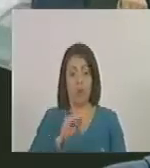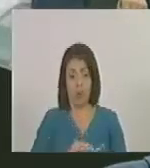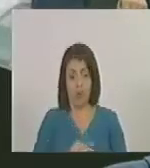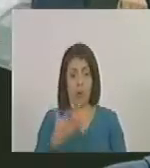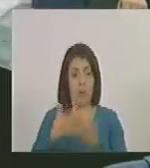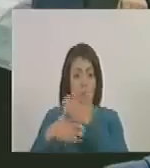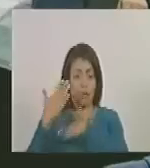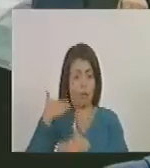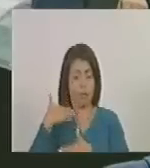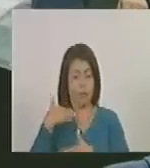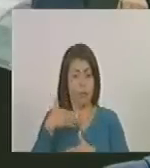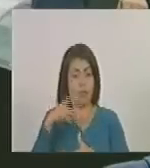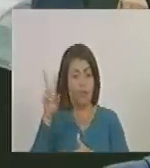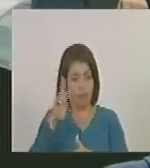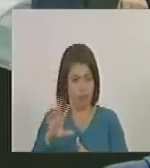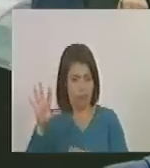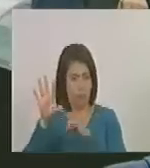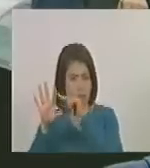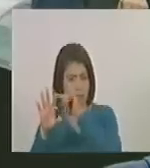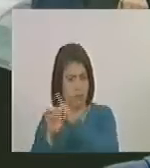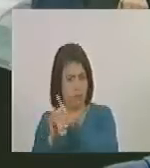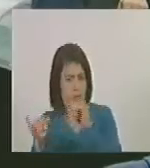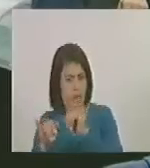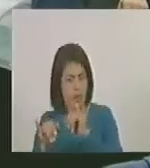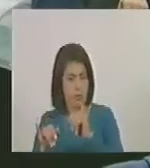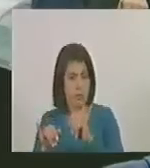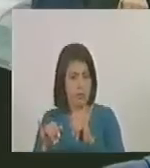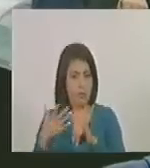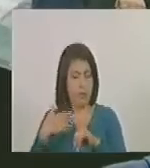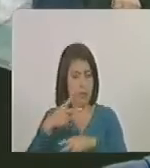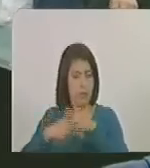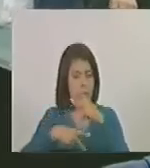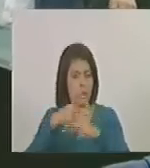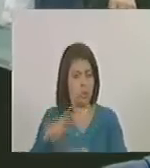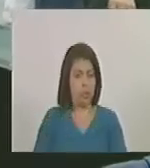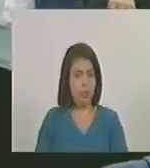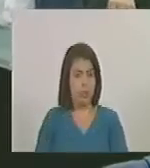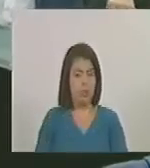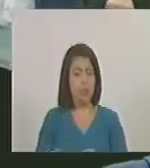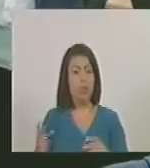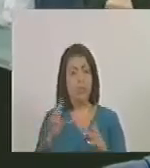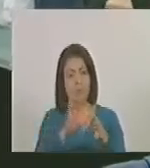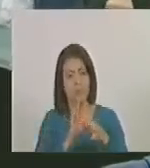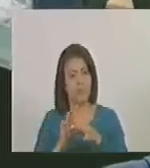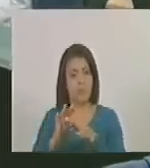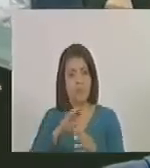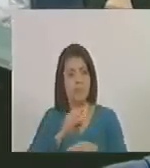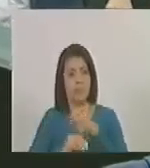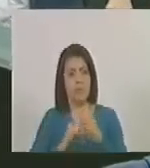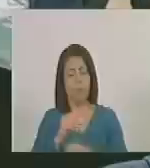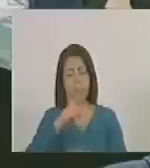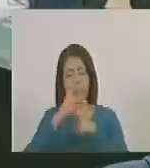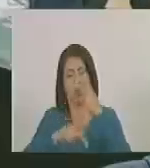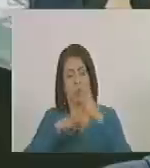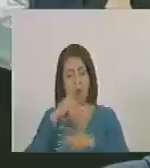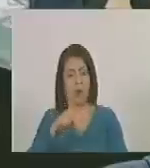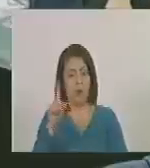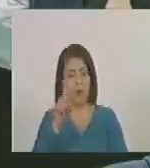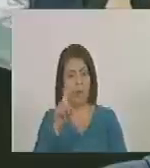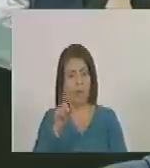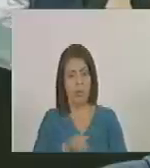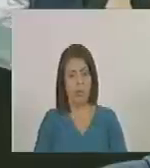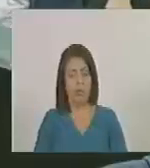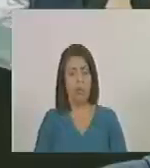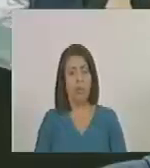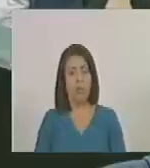pasado. No solamente en Venezuela, que marchamos hacia un proceso de consolidación ideológica y política, sino